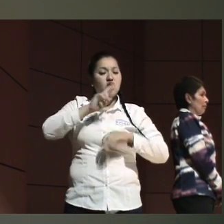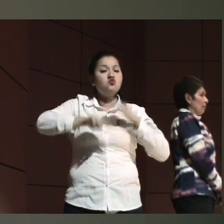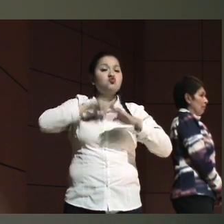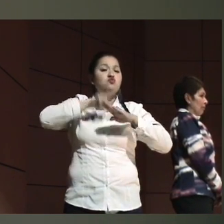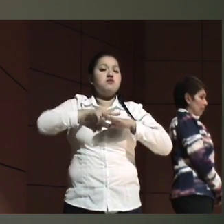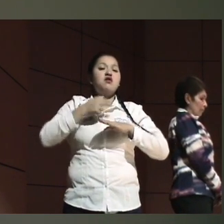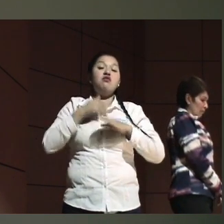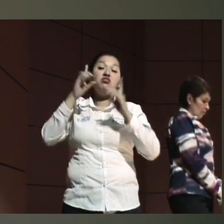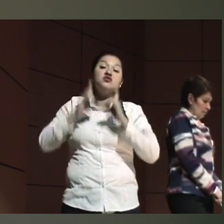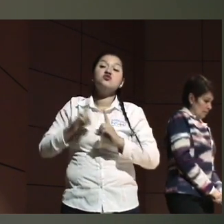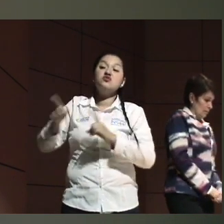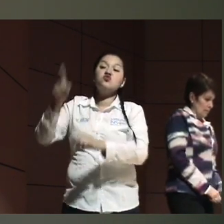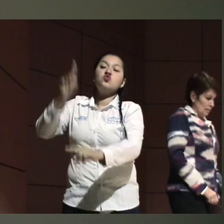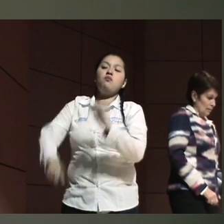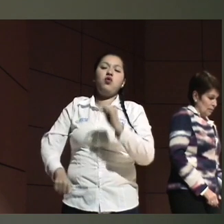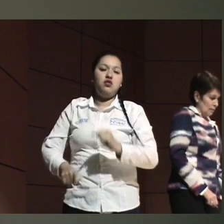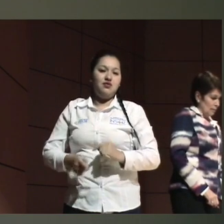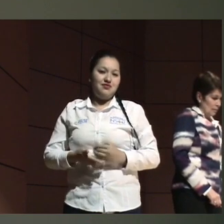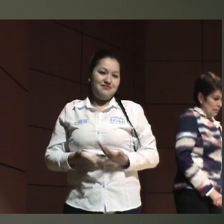desconocer